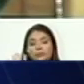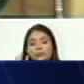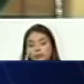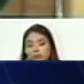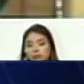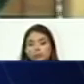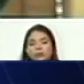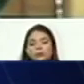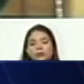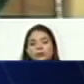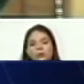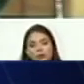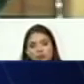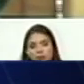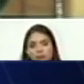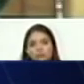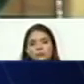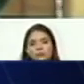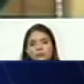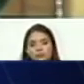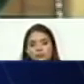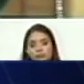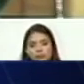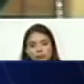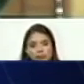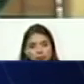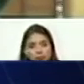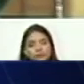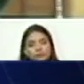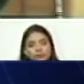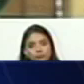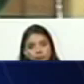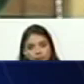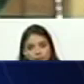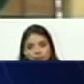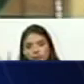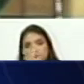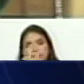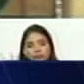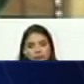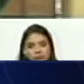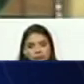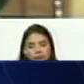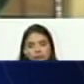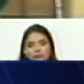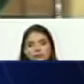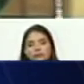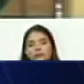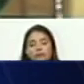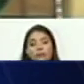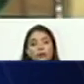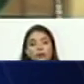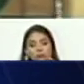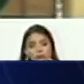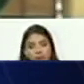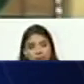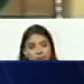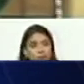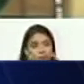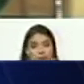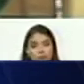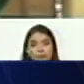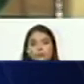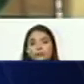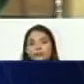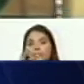atentar contra la estabilidad constitucional y democrática de Venezuela. 3. Activar